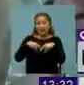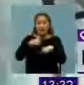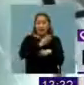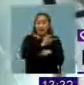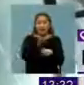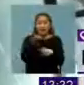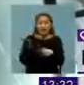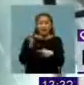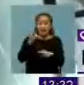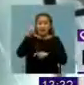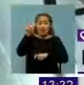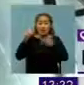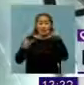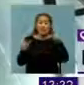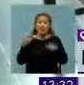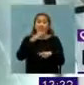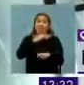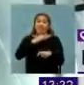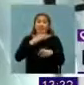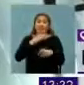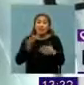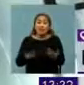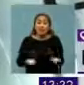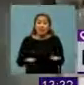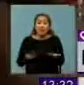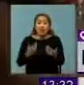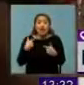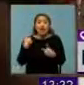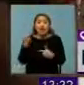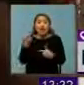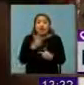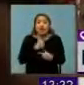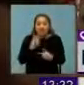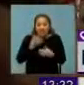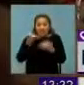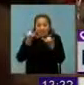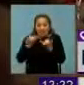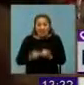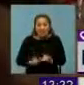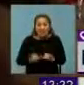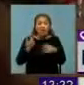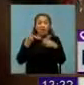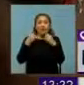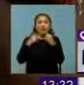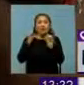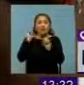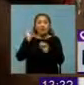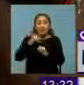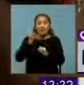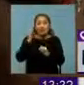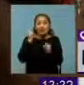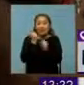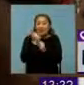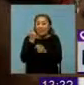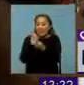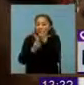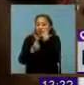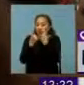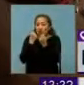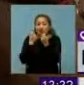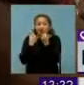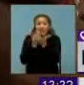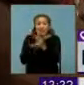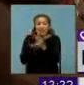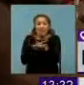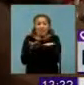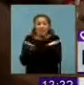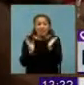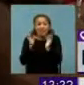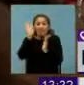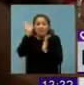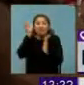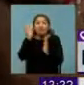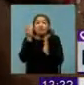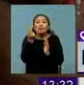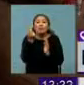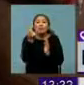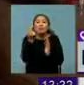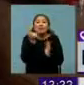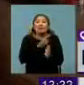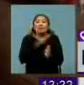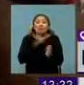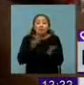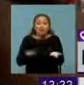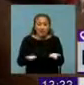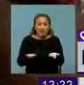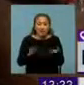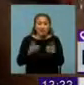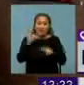a la gente al pueblo lo que nosotros tenemos que hacer acá que es eso controlar y saber dónde están siendo los